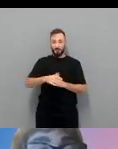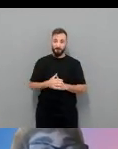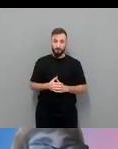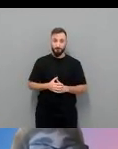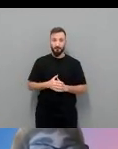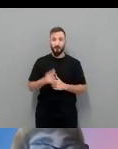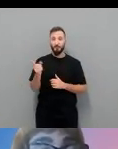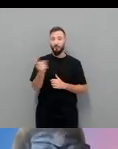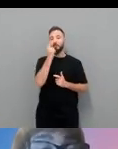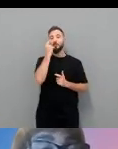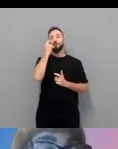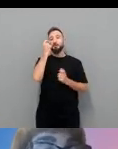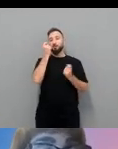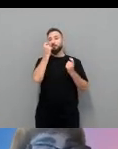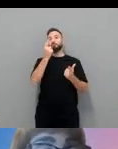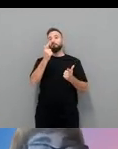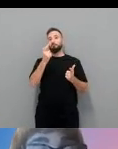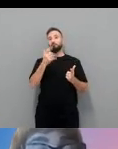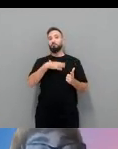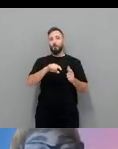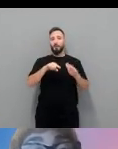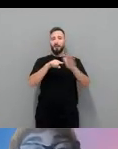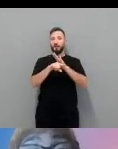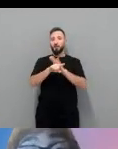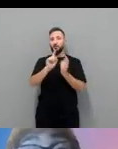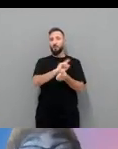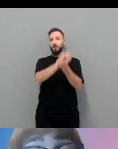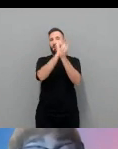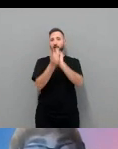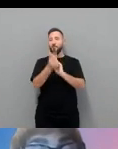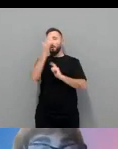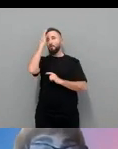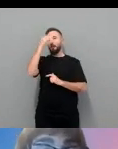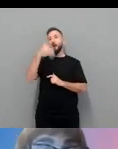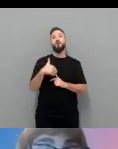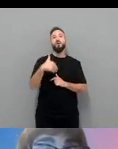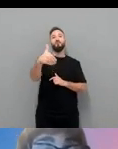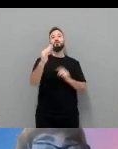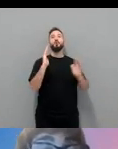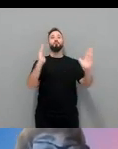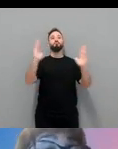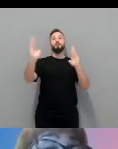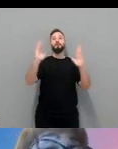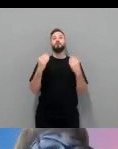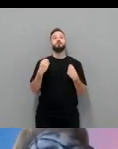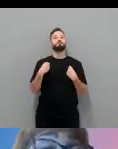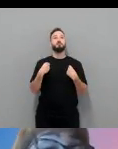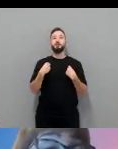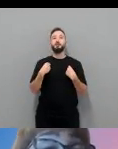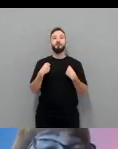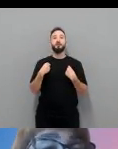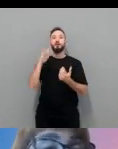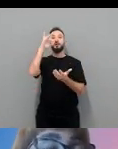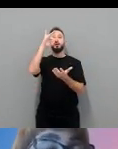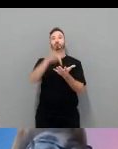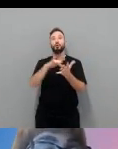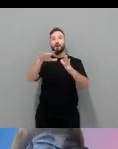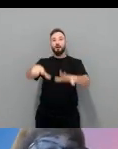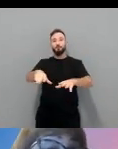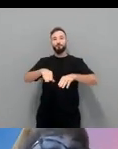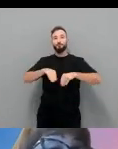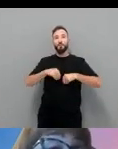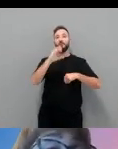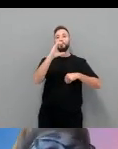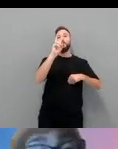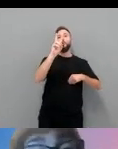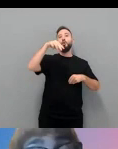cuenta que este es un trámite que luego puede variar, porque a lo mejor en un momento de vuestra vida quien va a acogerse a la CUME